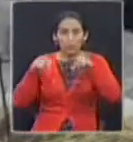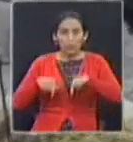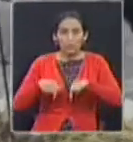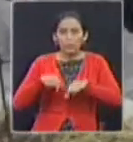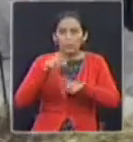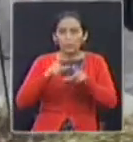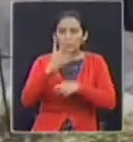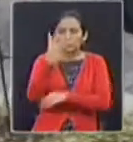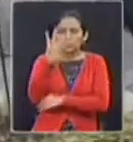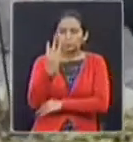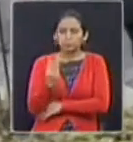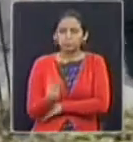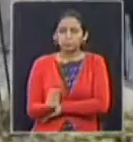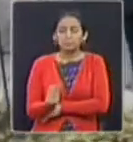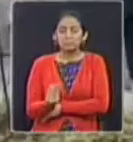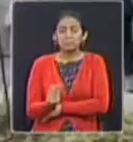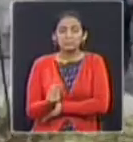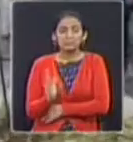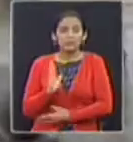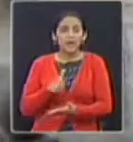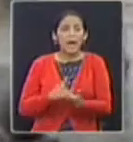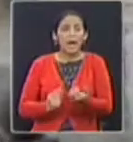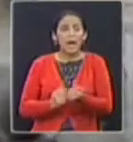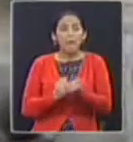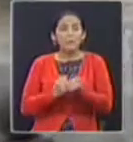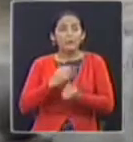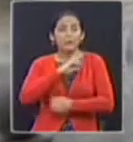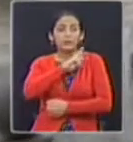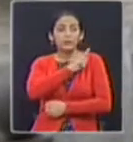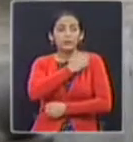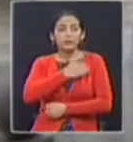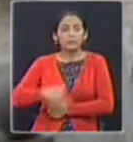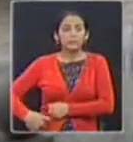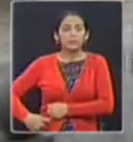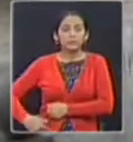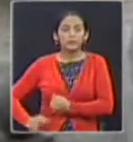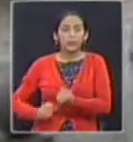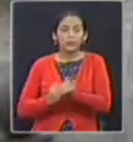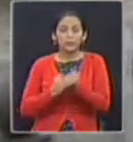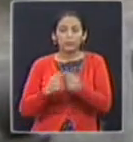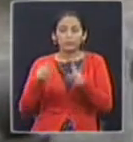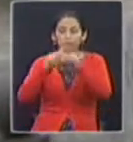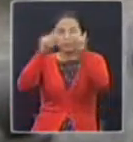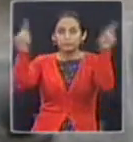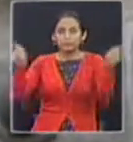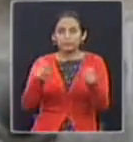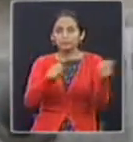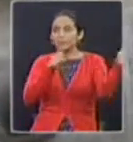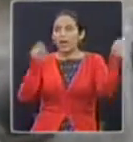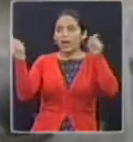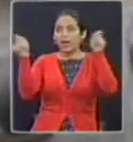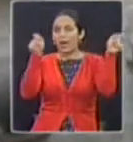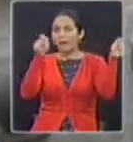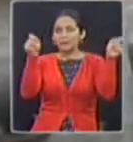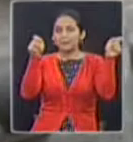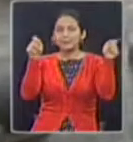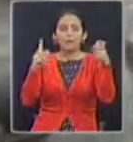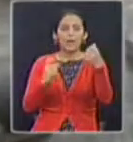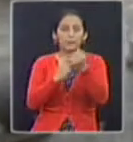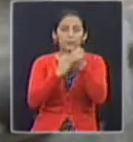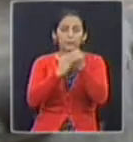un número reducido de personas ha acudido a hacer esto, eso sí, portando carteles y también para gritar consignas a su